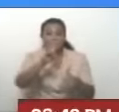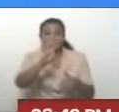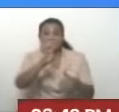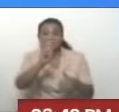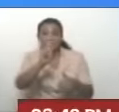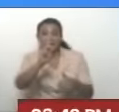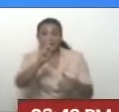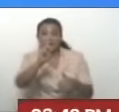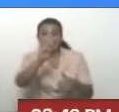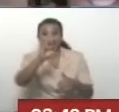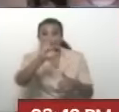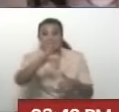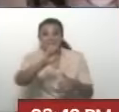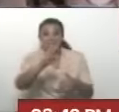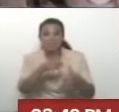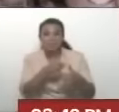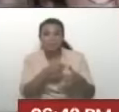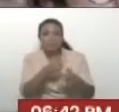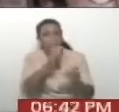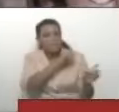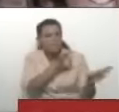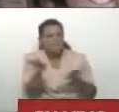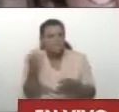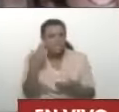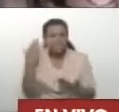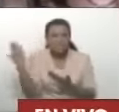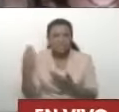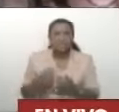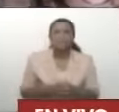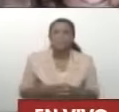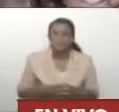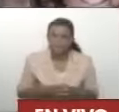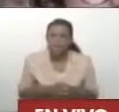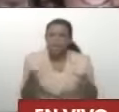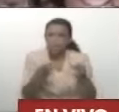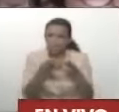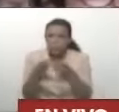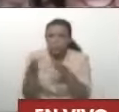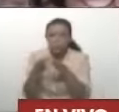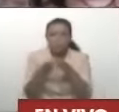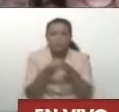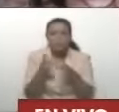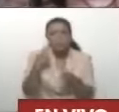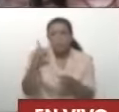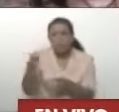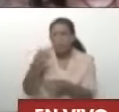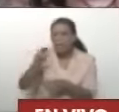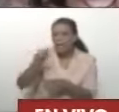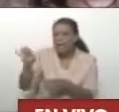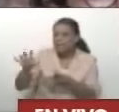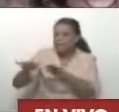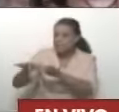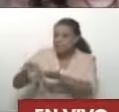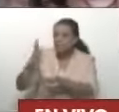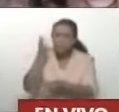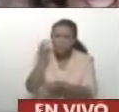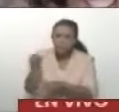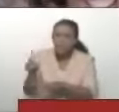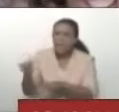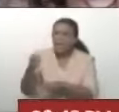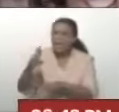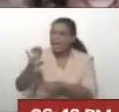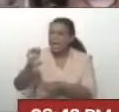aprender. ¿Cómo te preparas? Bueno, presidente, hemos estado ya en reuniones con la compañera Génesis, con la secretaria